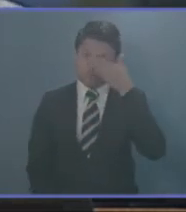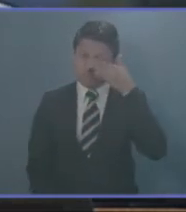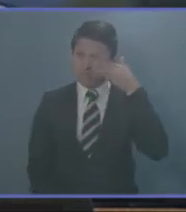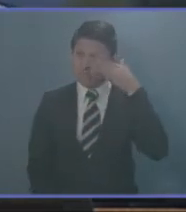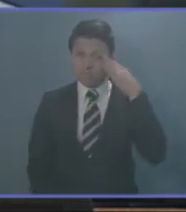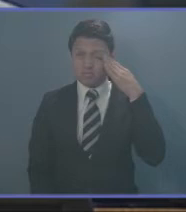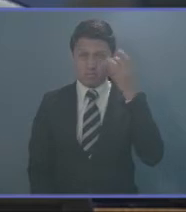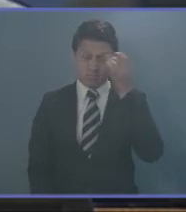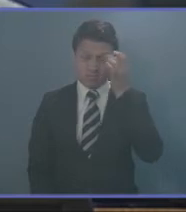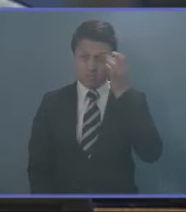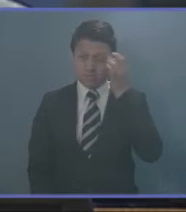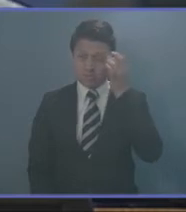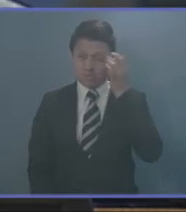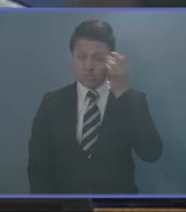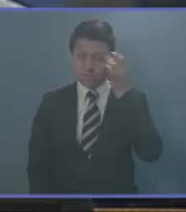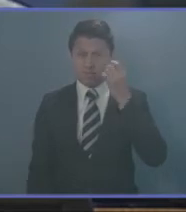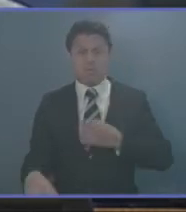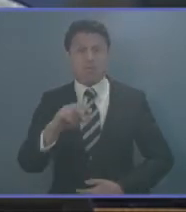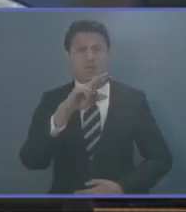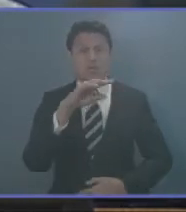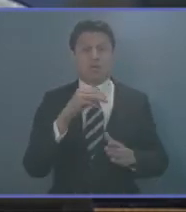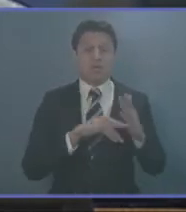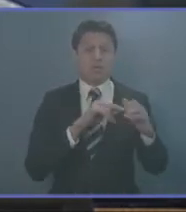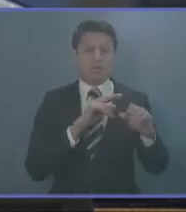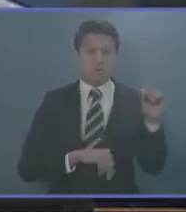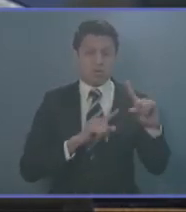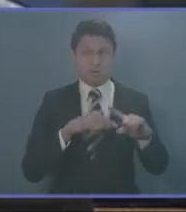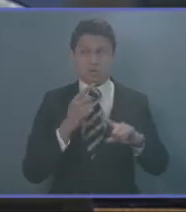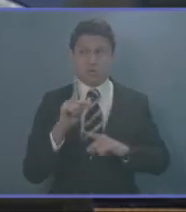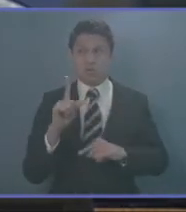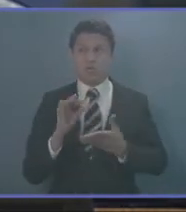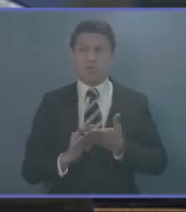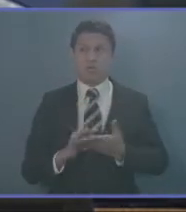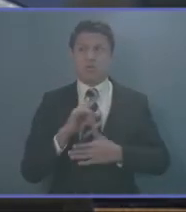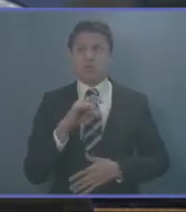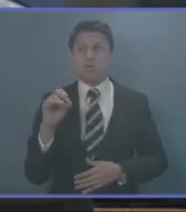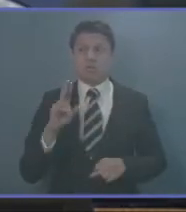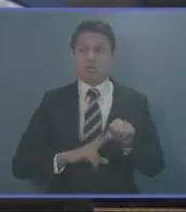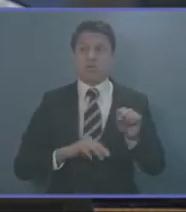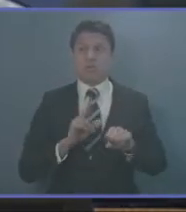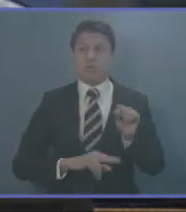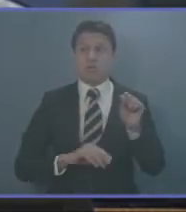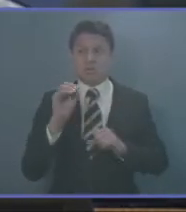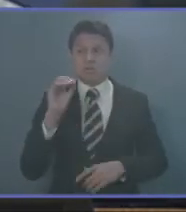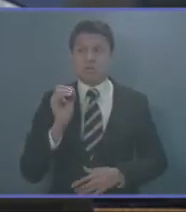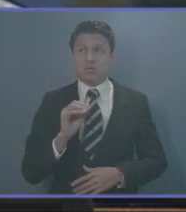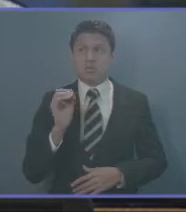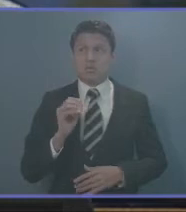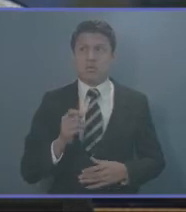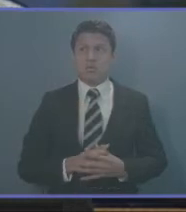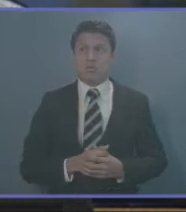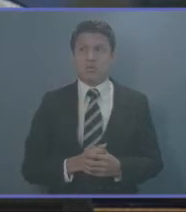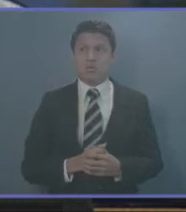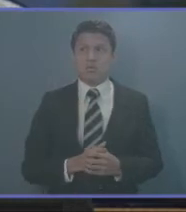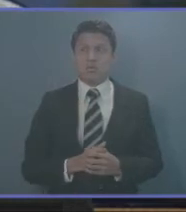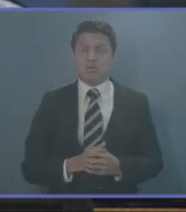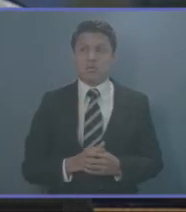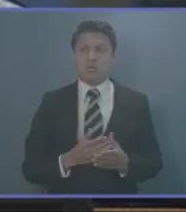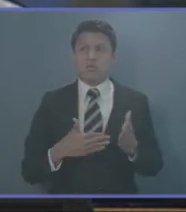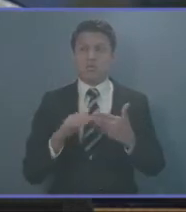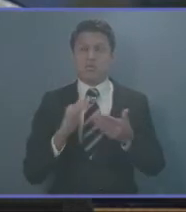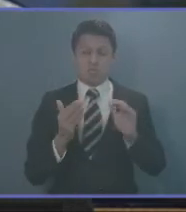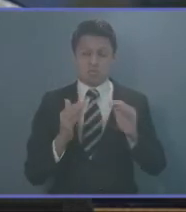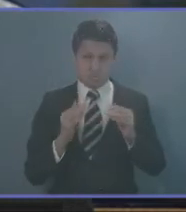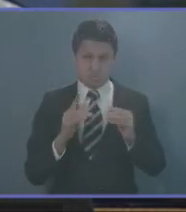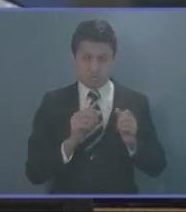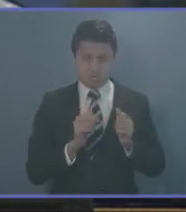10. 30.000 dólares con un centavo a 40.000 dólares, 100 dólares como cuota fija, más adicional por cada millar